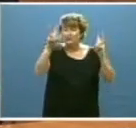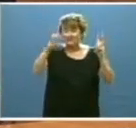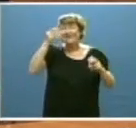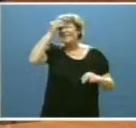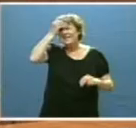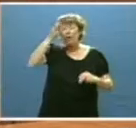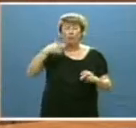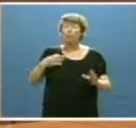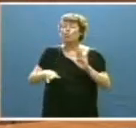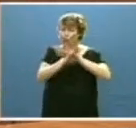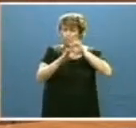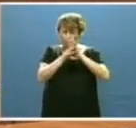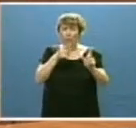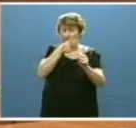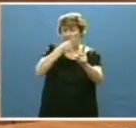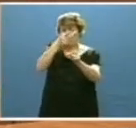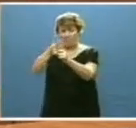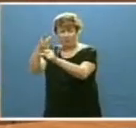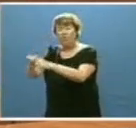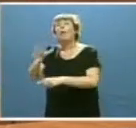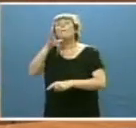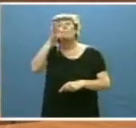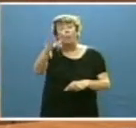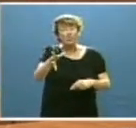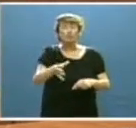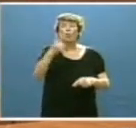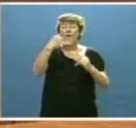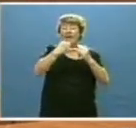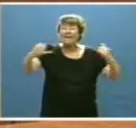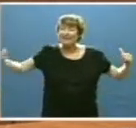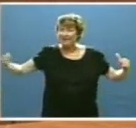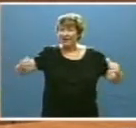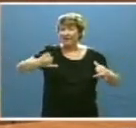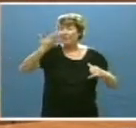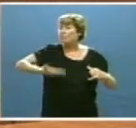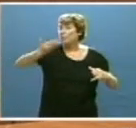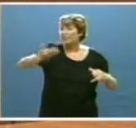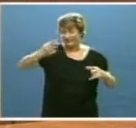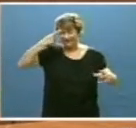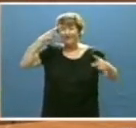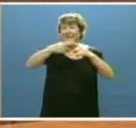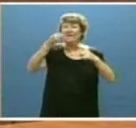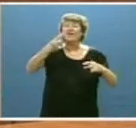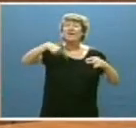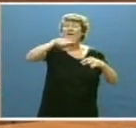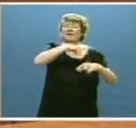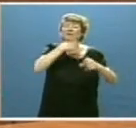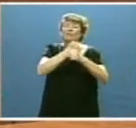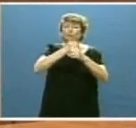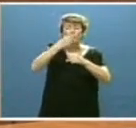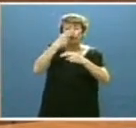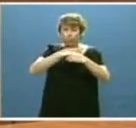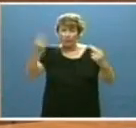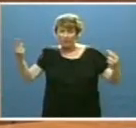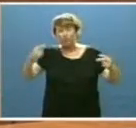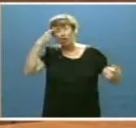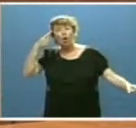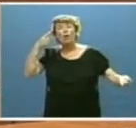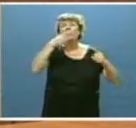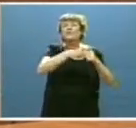que debemos insistir por eso una línea de actuación importante se referirá a los empleados públicos y tendrá como objetivo